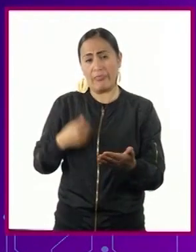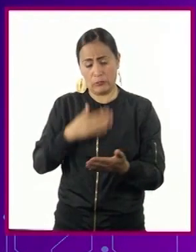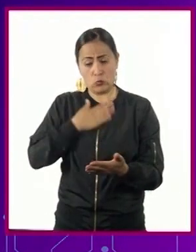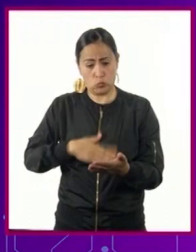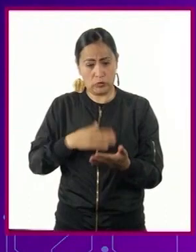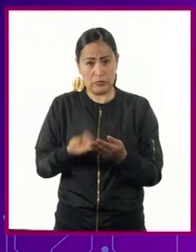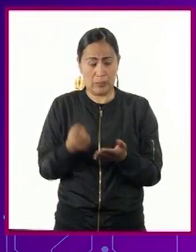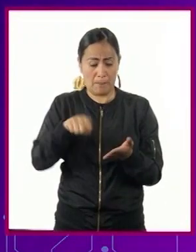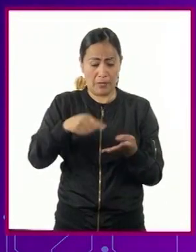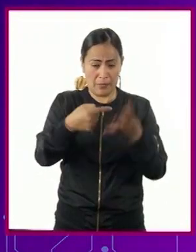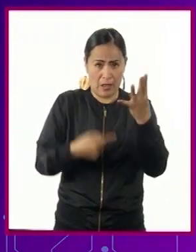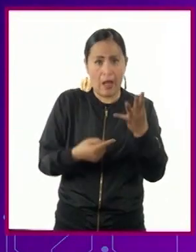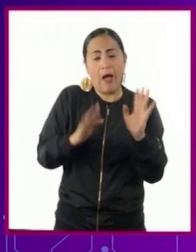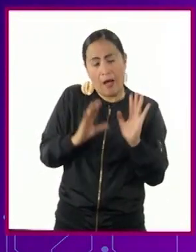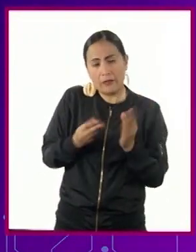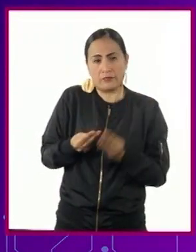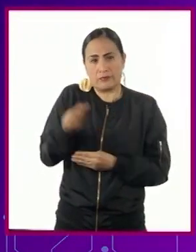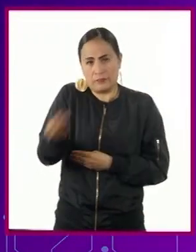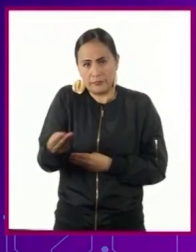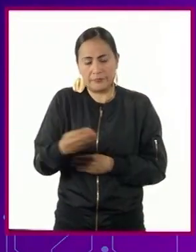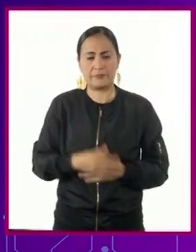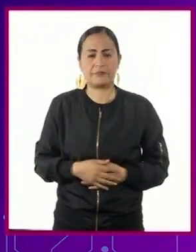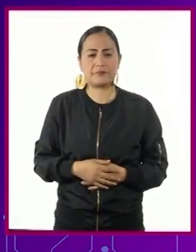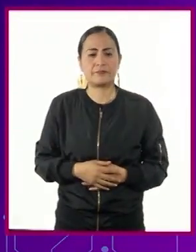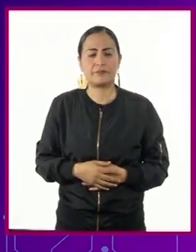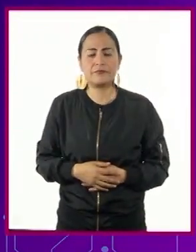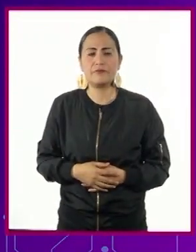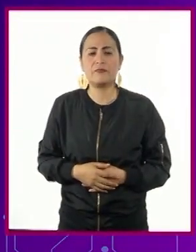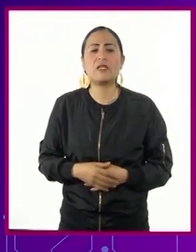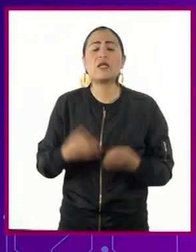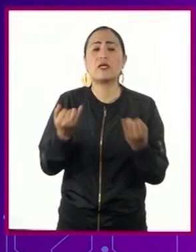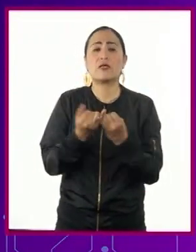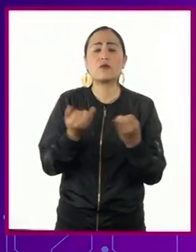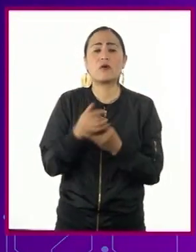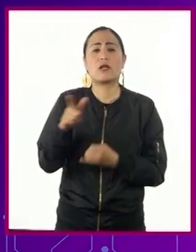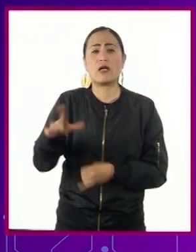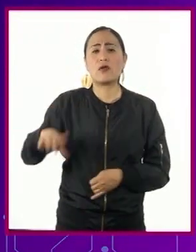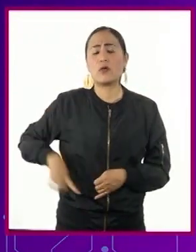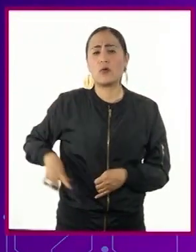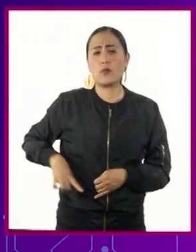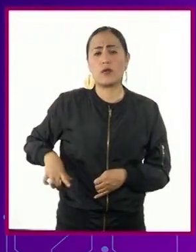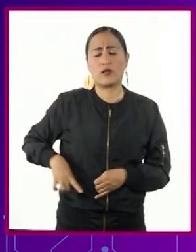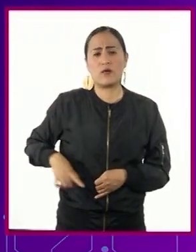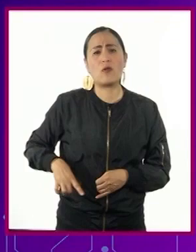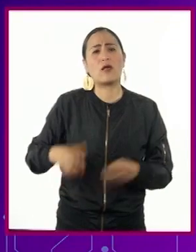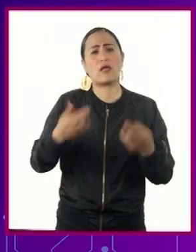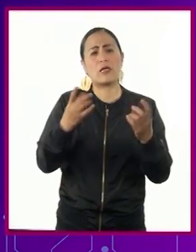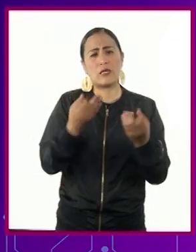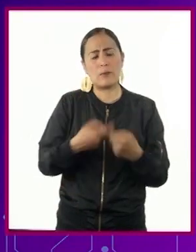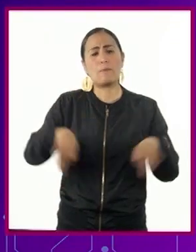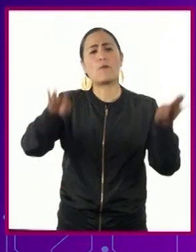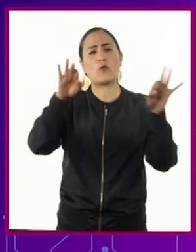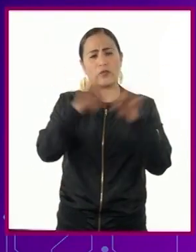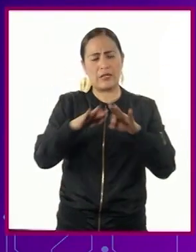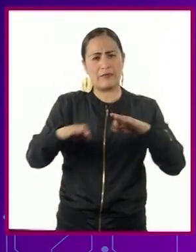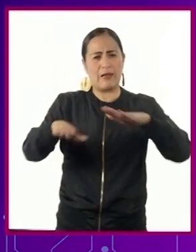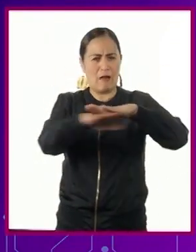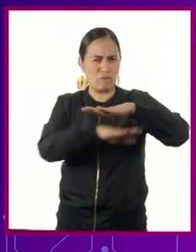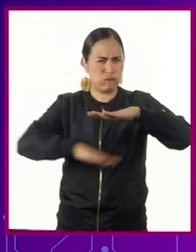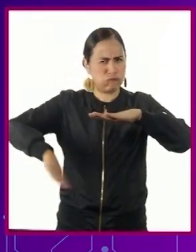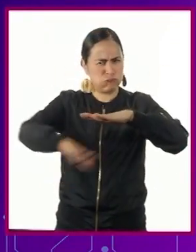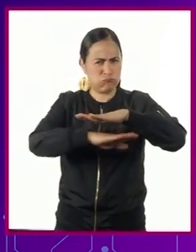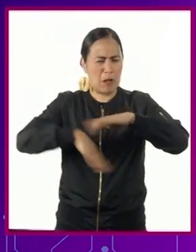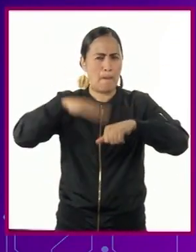Por otra parte, ratificó los principios de soberanía popular y gobierno representativo como cimientos del Estado mexicano